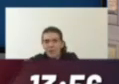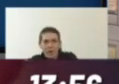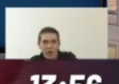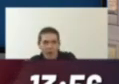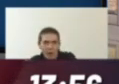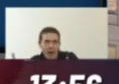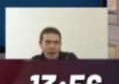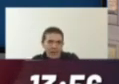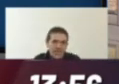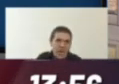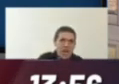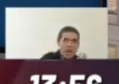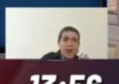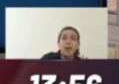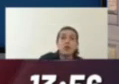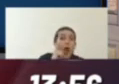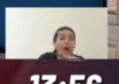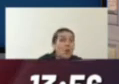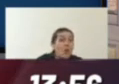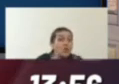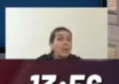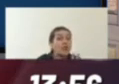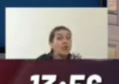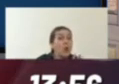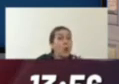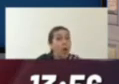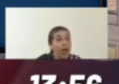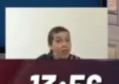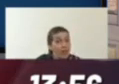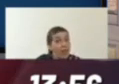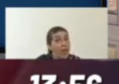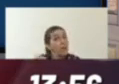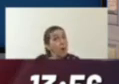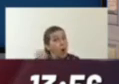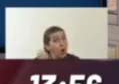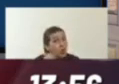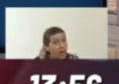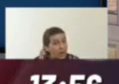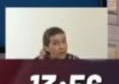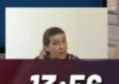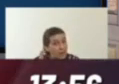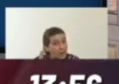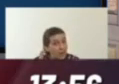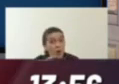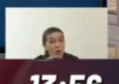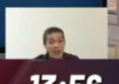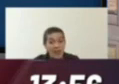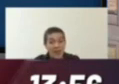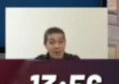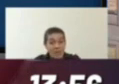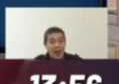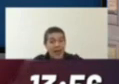ciudad. Hice este cálculo en mi ciudad. Y no es un dato menor. Es un dato para que